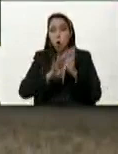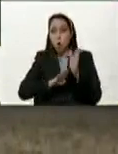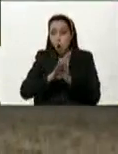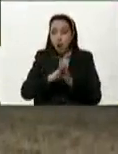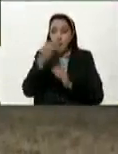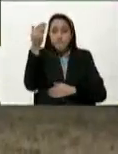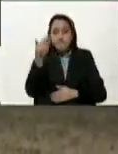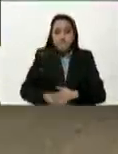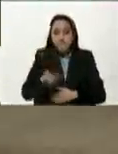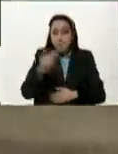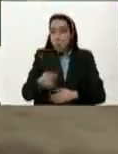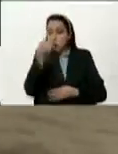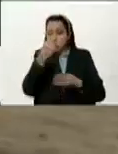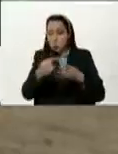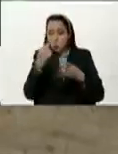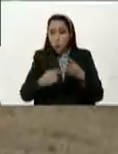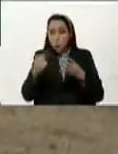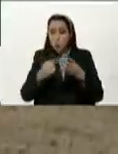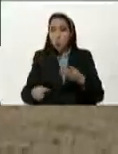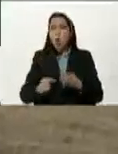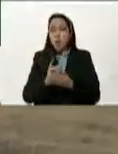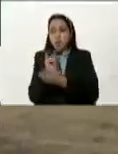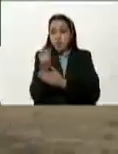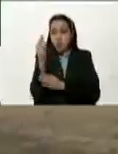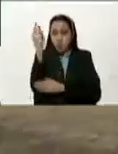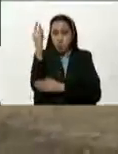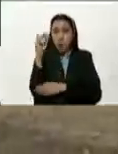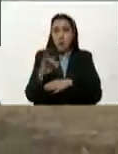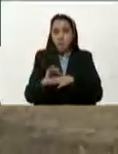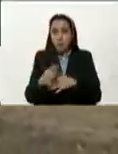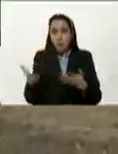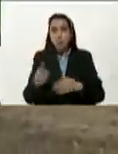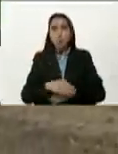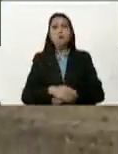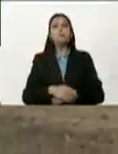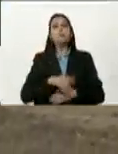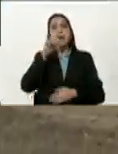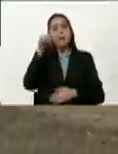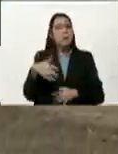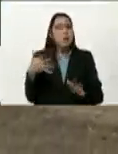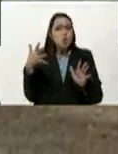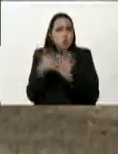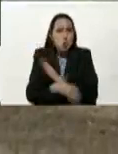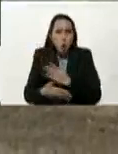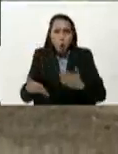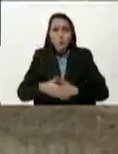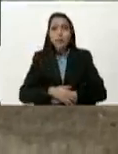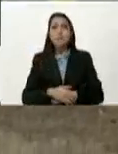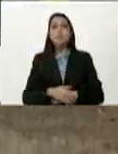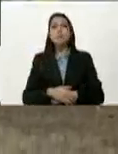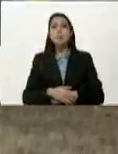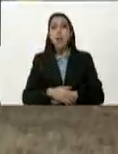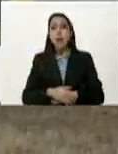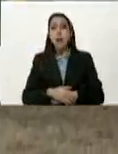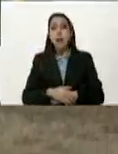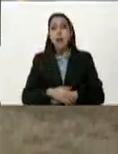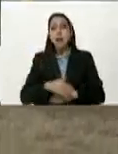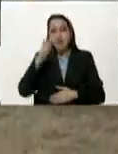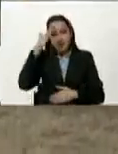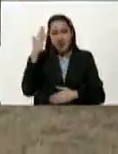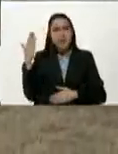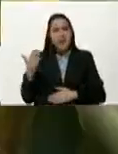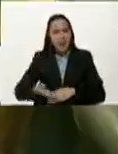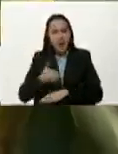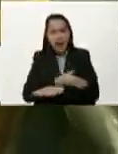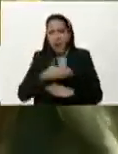un importante rubro proteico vegetal oleaginoso por razones de asedio bloqueo